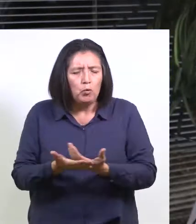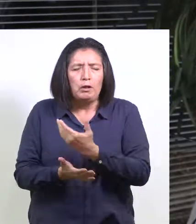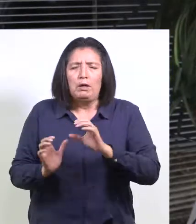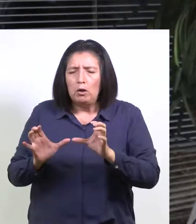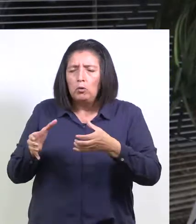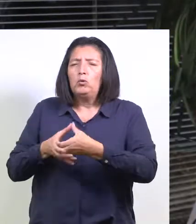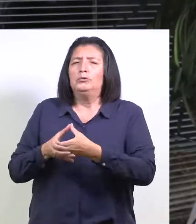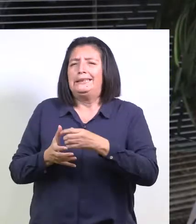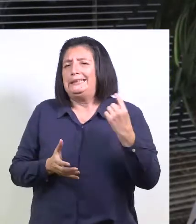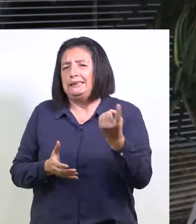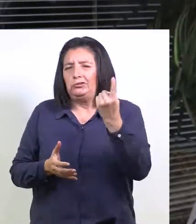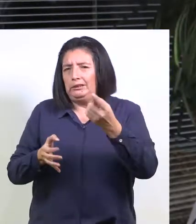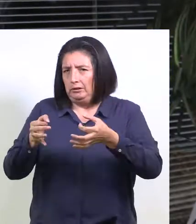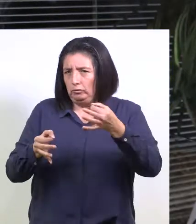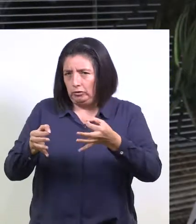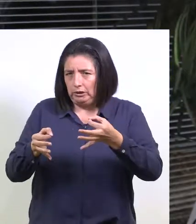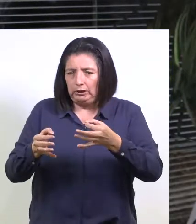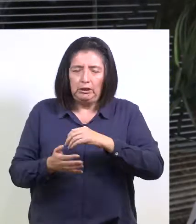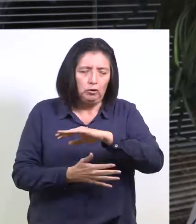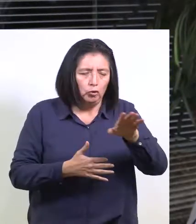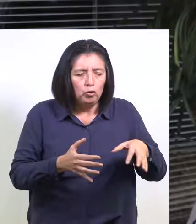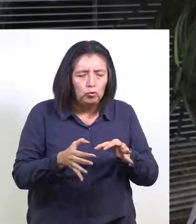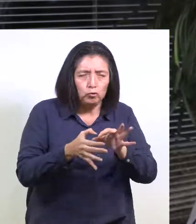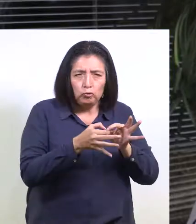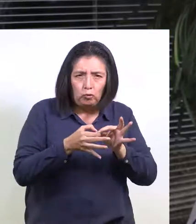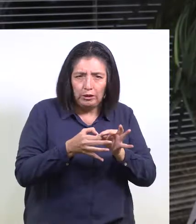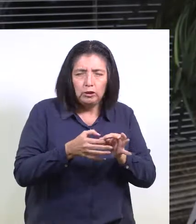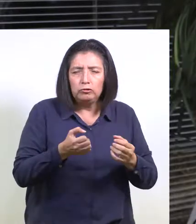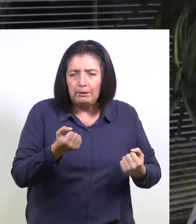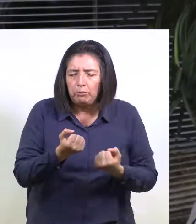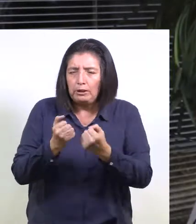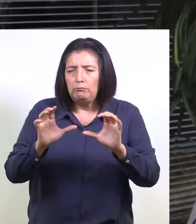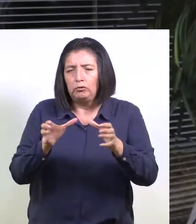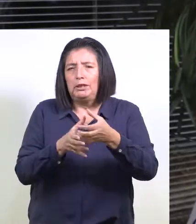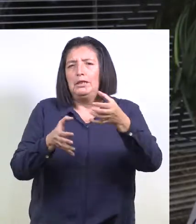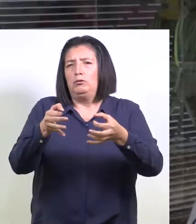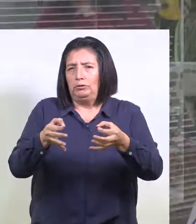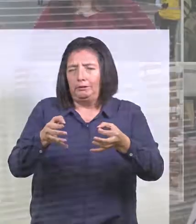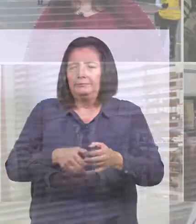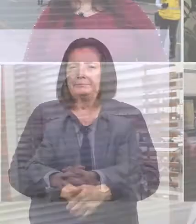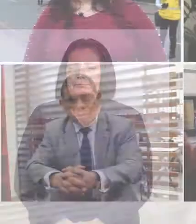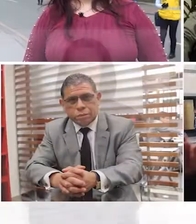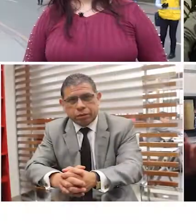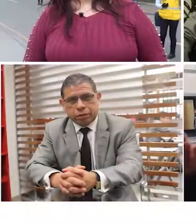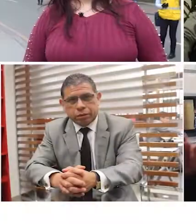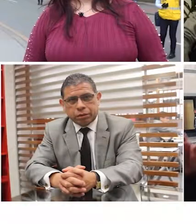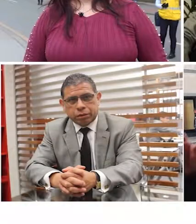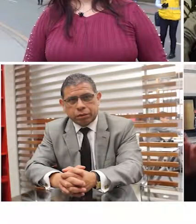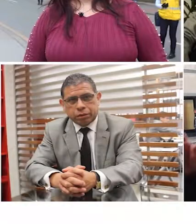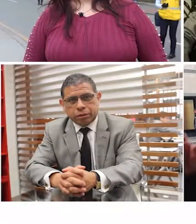parte de la nueva Junta Nacional de Justicia. Juntos por la Junta.